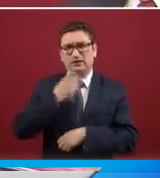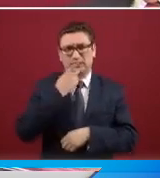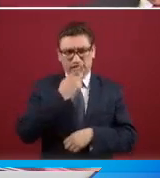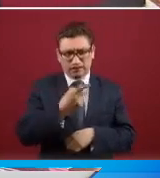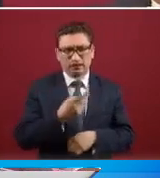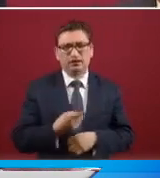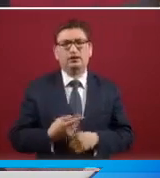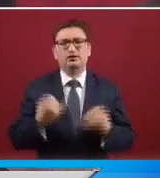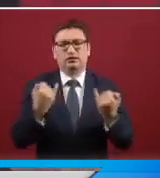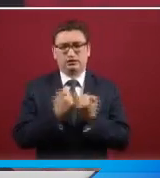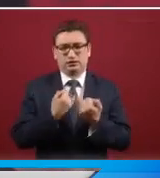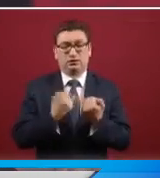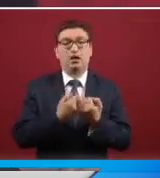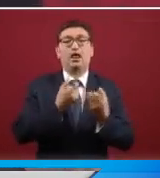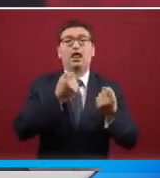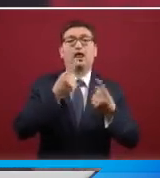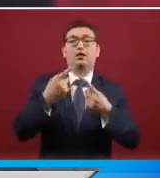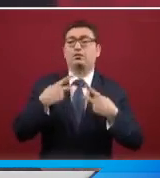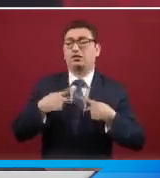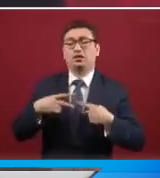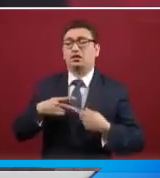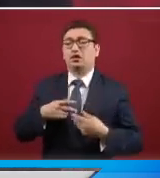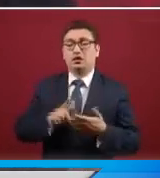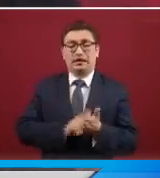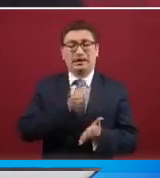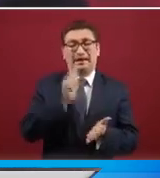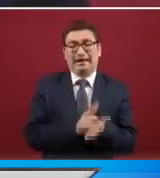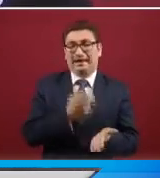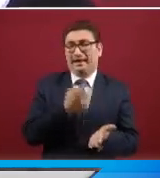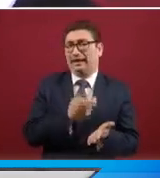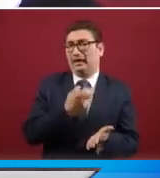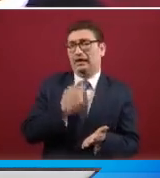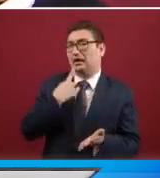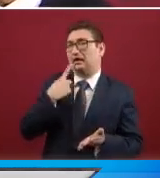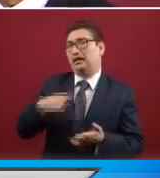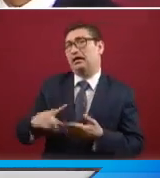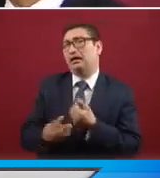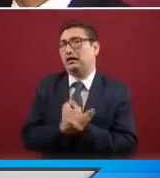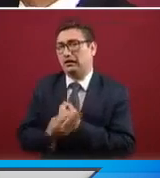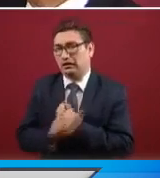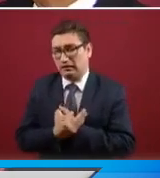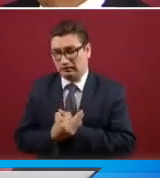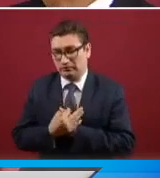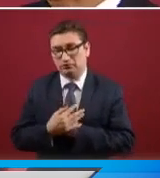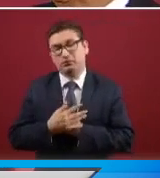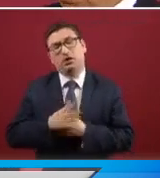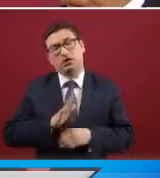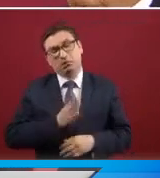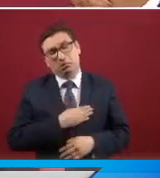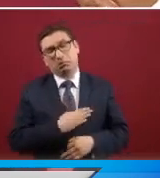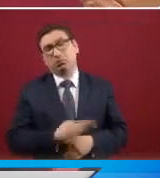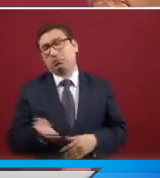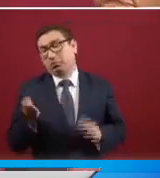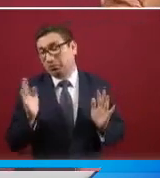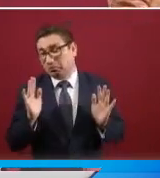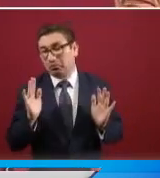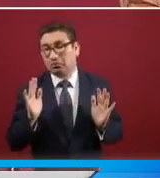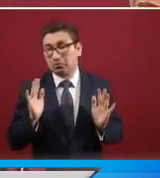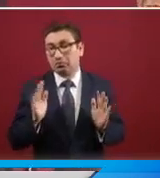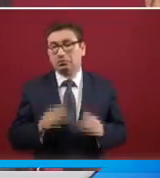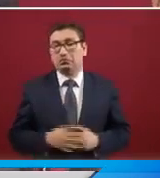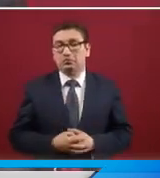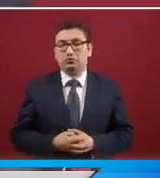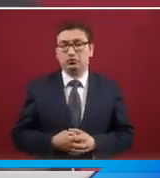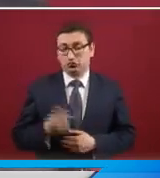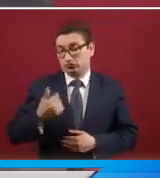sabotaje legal. Pemex se descentralizará y se ubicará en Campeche. El Tren Maya, así como el aeropuerto de Santa Lucía, enfrentarán